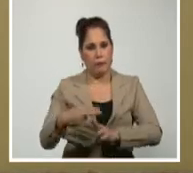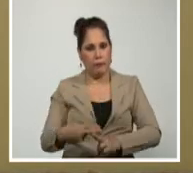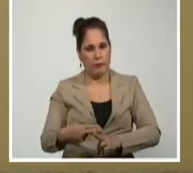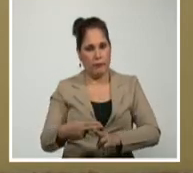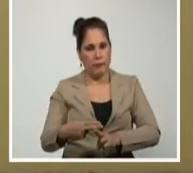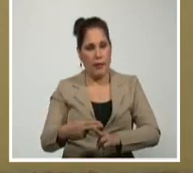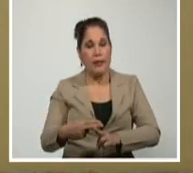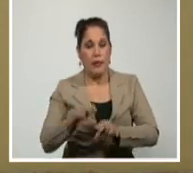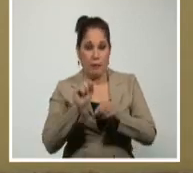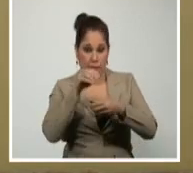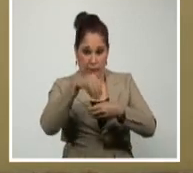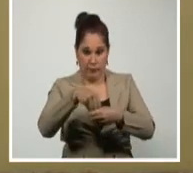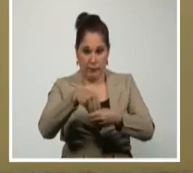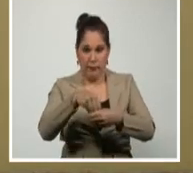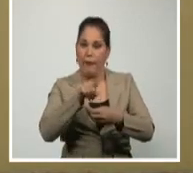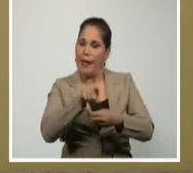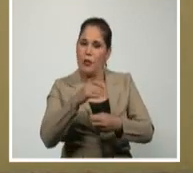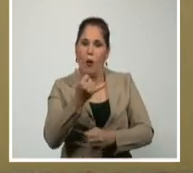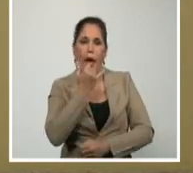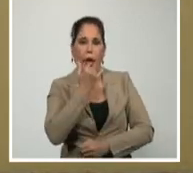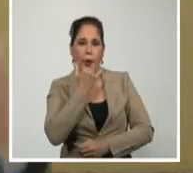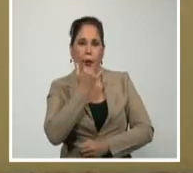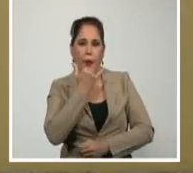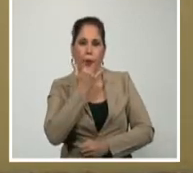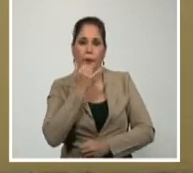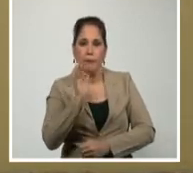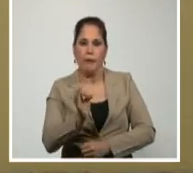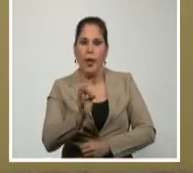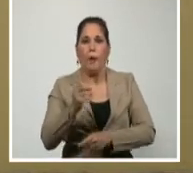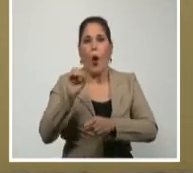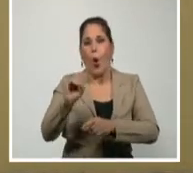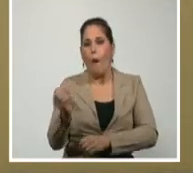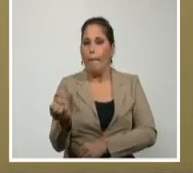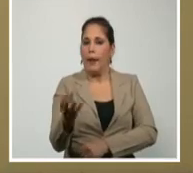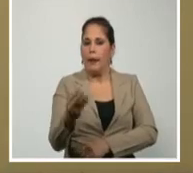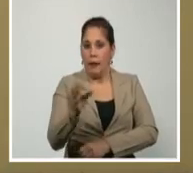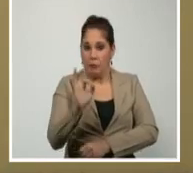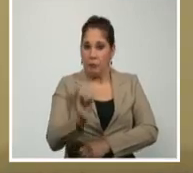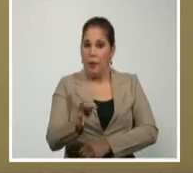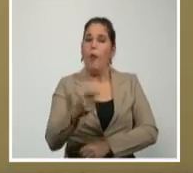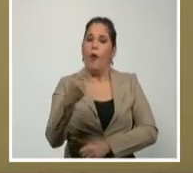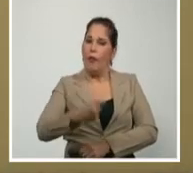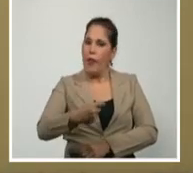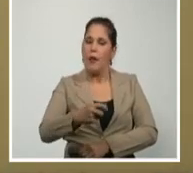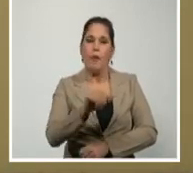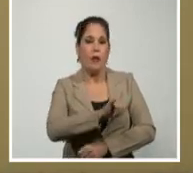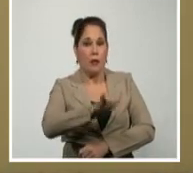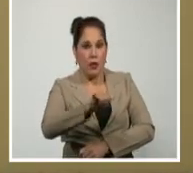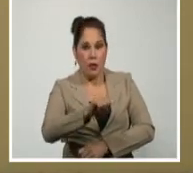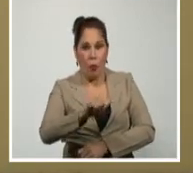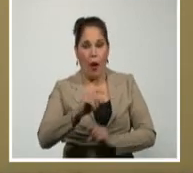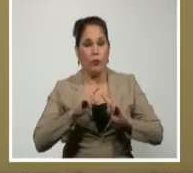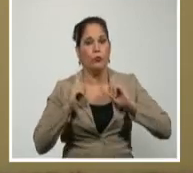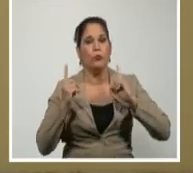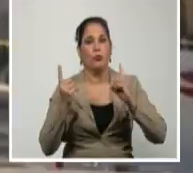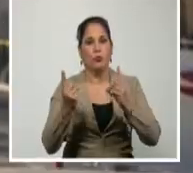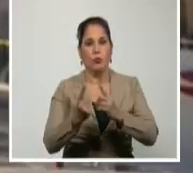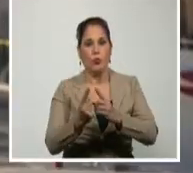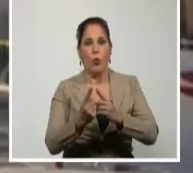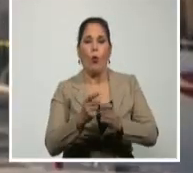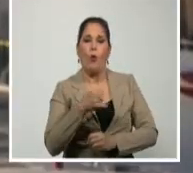unilateral, corregir ese error o dejar de mentir tiene que ser también un acto totalmente